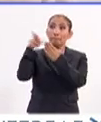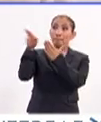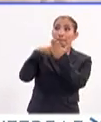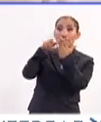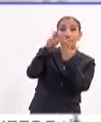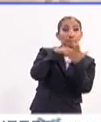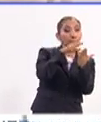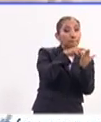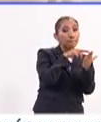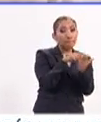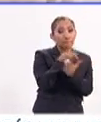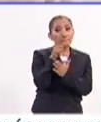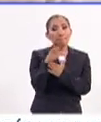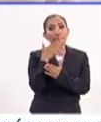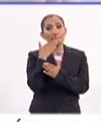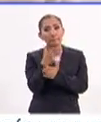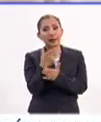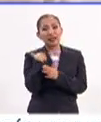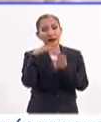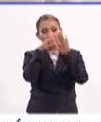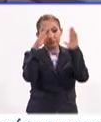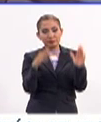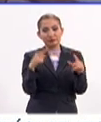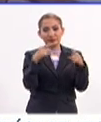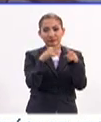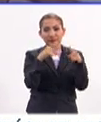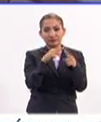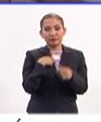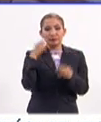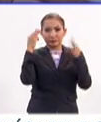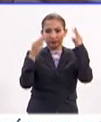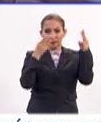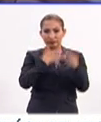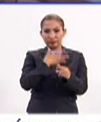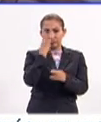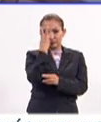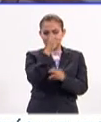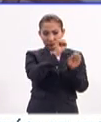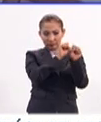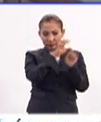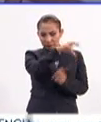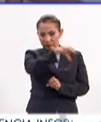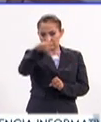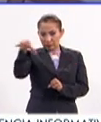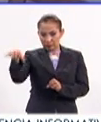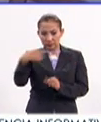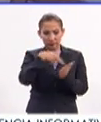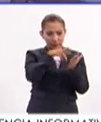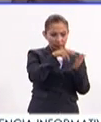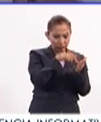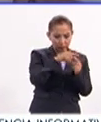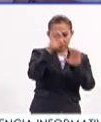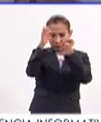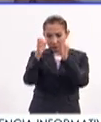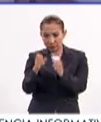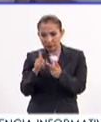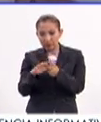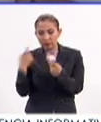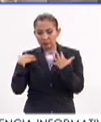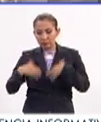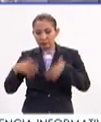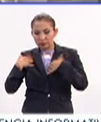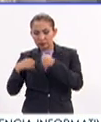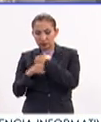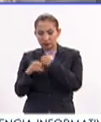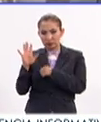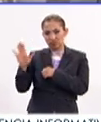pintura de la Virgen de Guadalupe es una copia fiel de la que se encuentra en la basílica. El museo consta de 3 salas. Hay pinturas, esculturas, vestuario